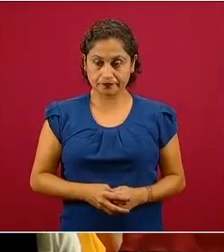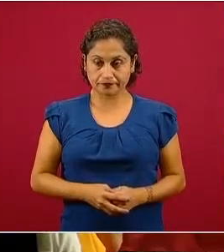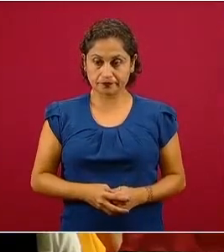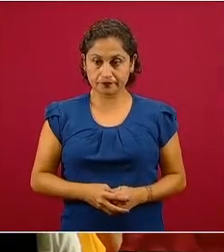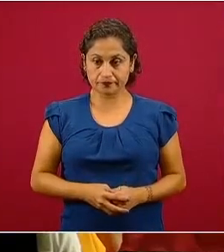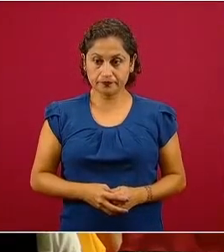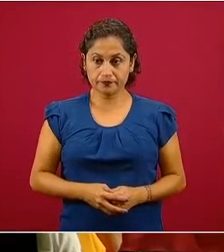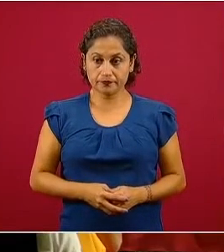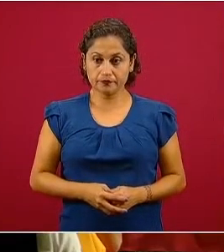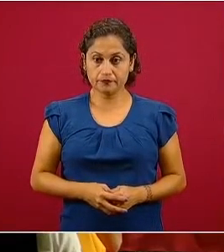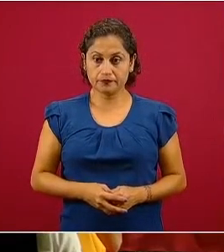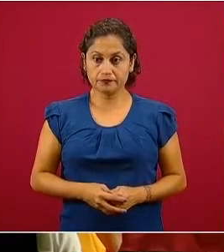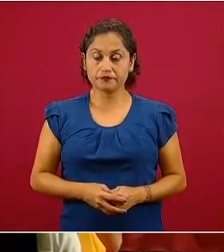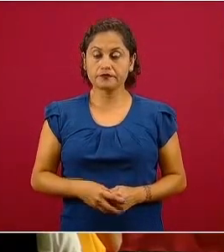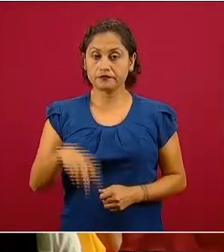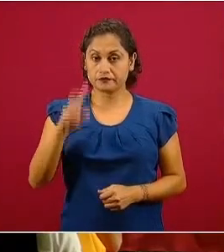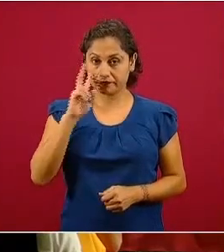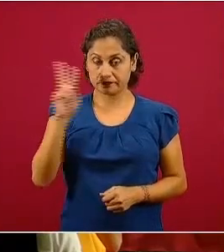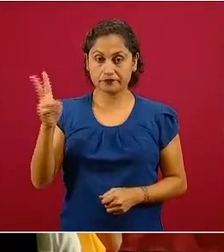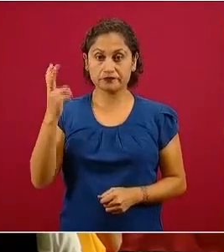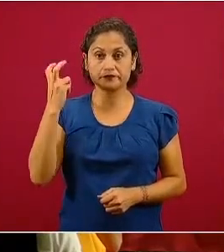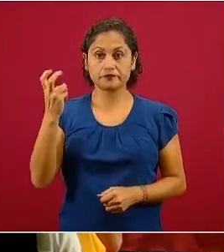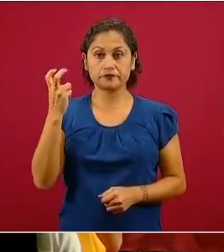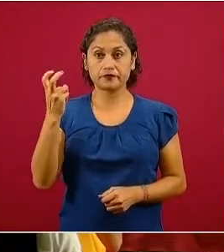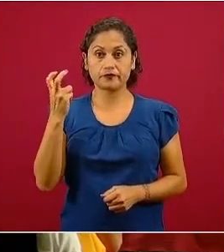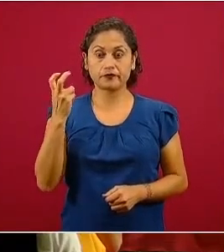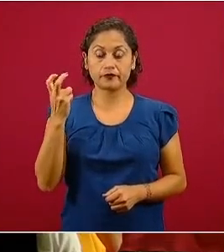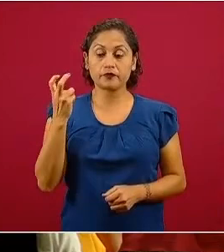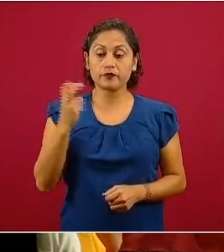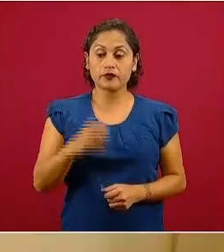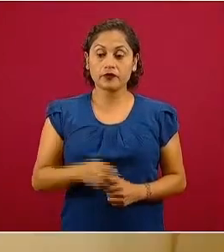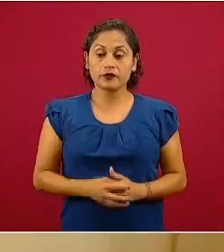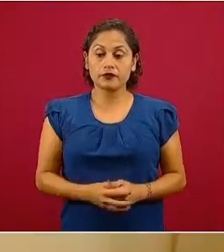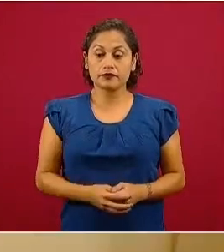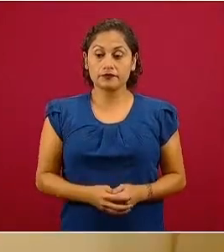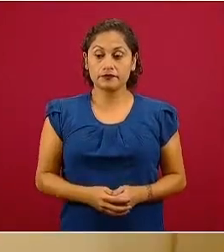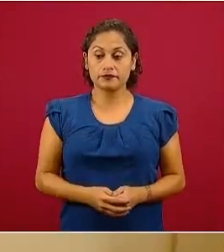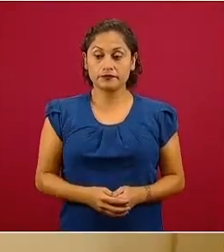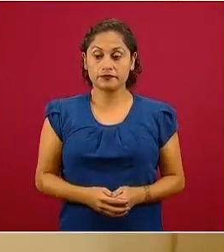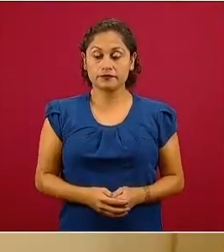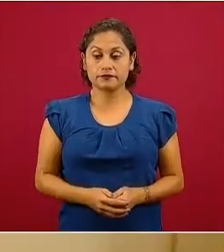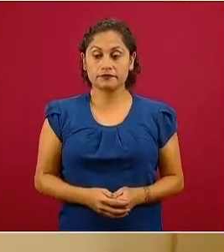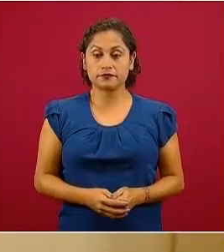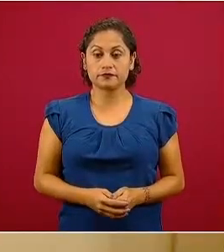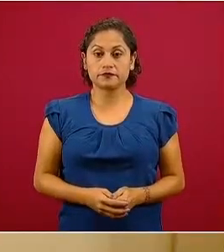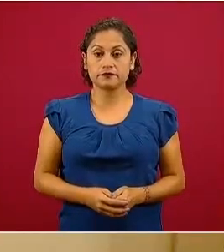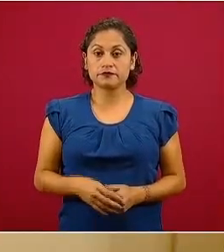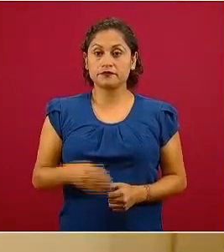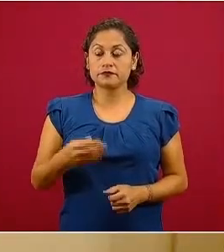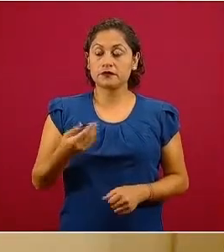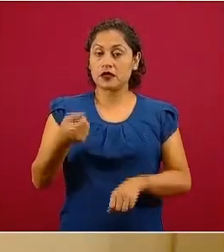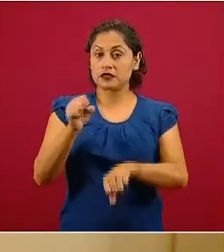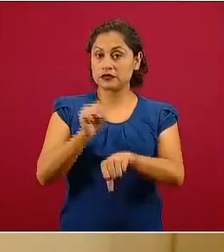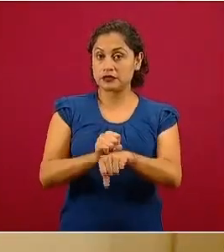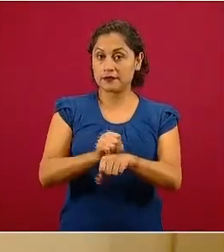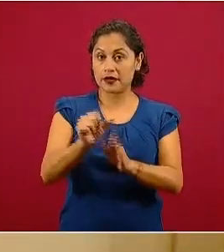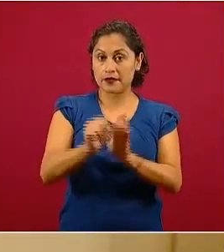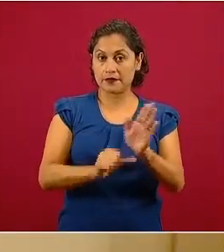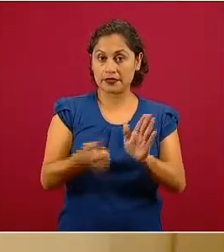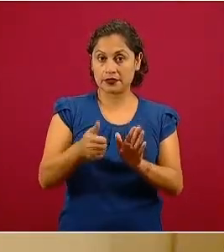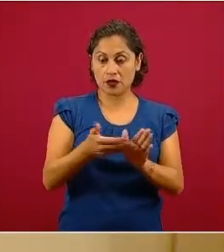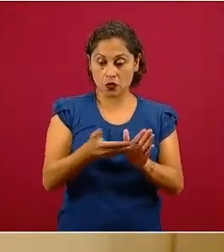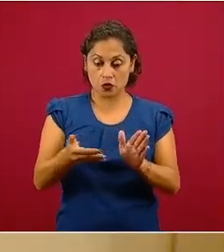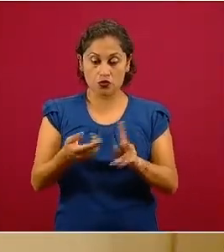Y aquí precisamente estamos viendo cómo alcanzaron un nivel importante la primera semana de agosto,